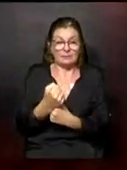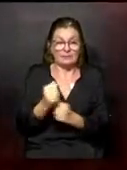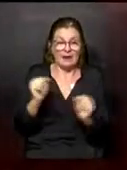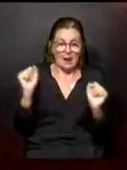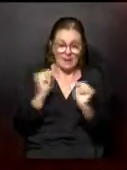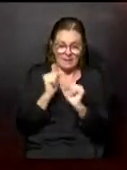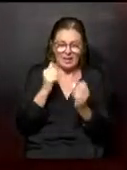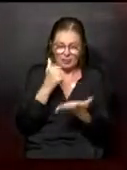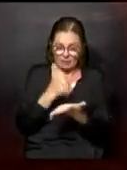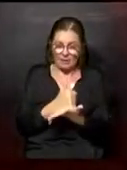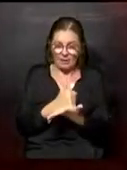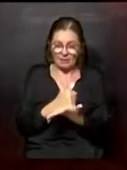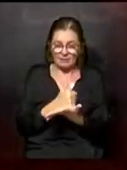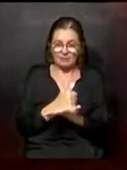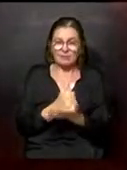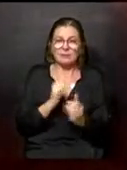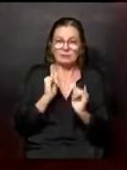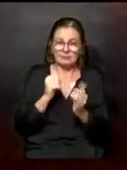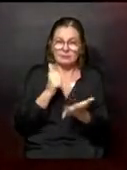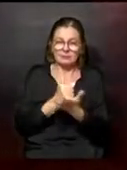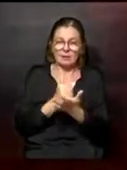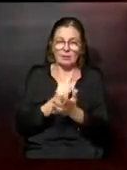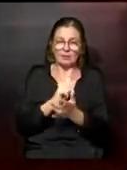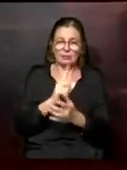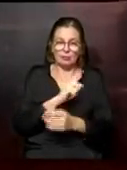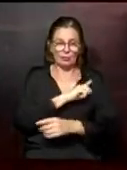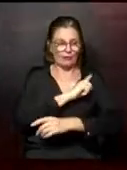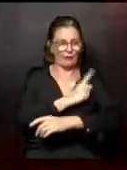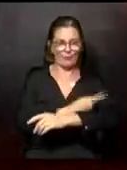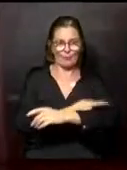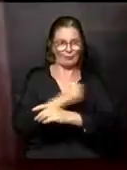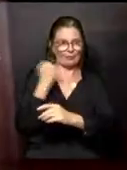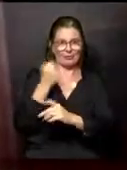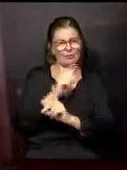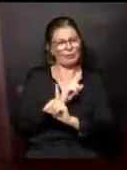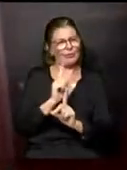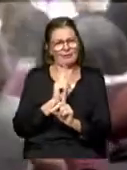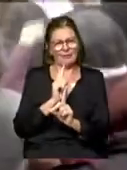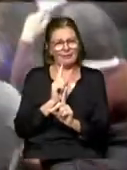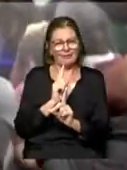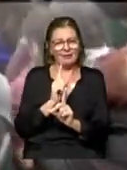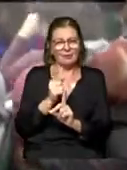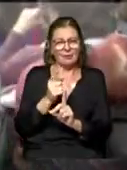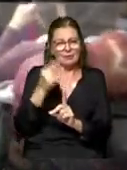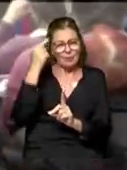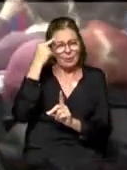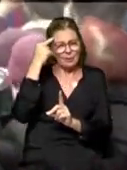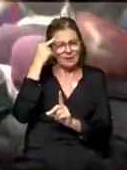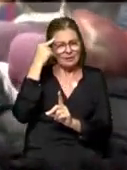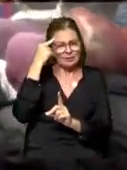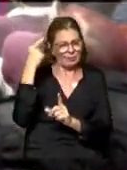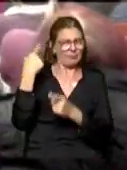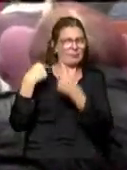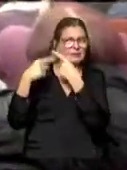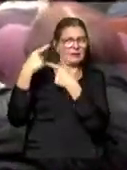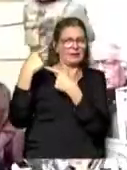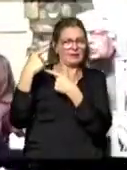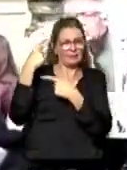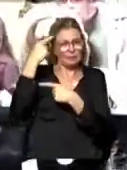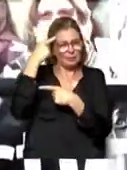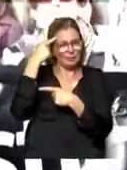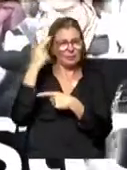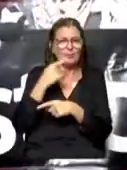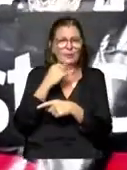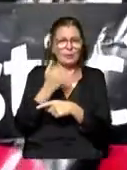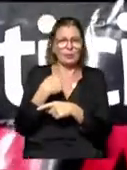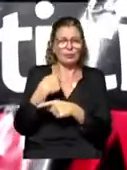estaba presente? Estaba presente. Yo no soy valiente. No soy valiente y cuando pienso en retroactivamente, cuando pienso, por ejemplo,